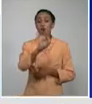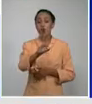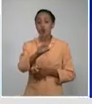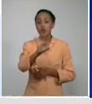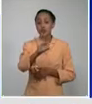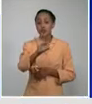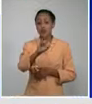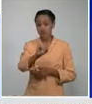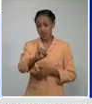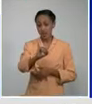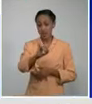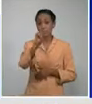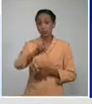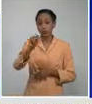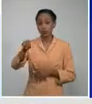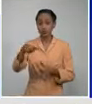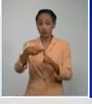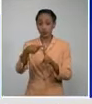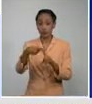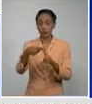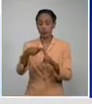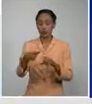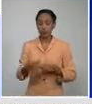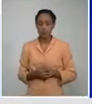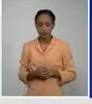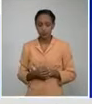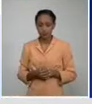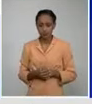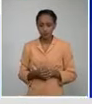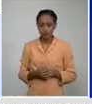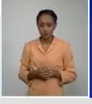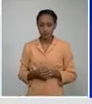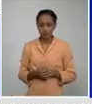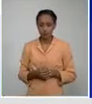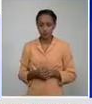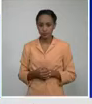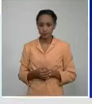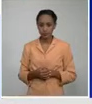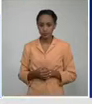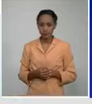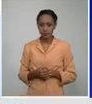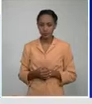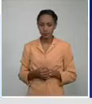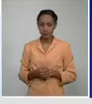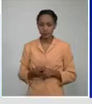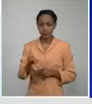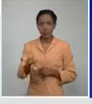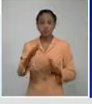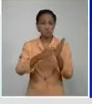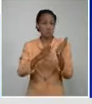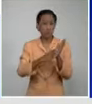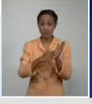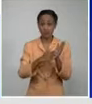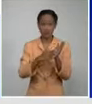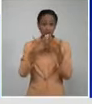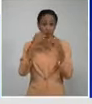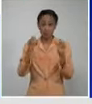25.686 casos, pues realmente es el mes de mayor